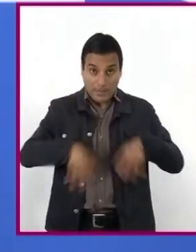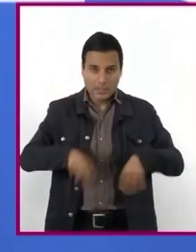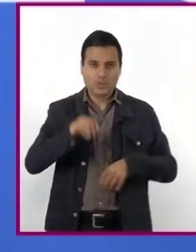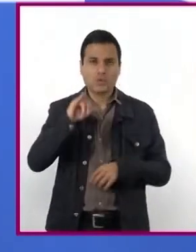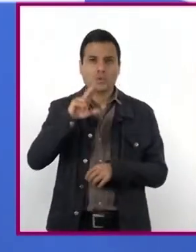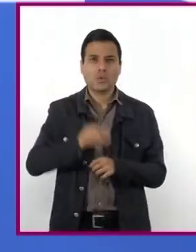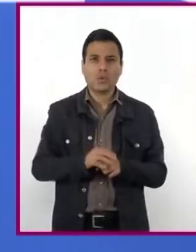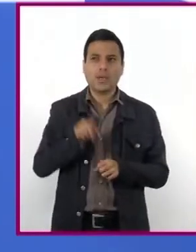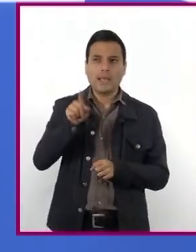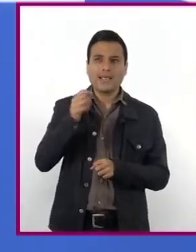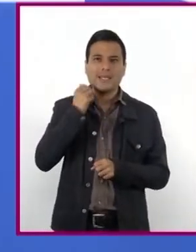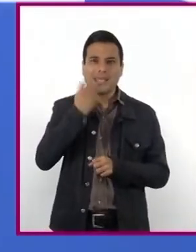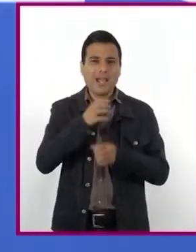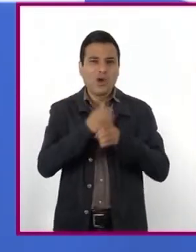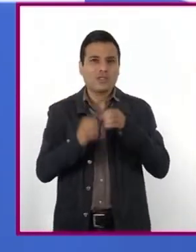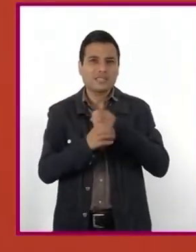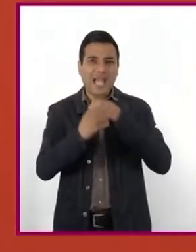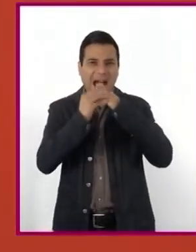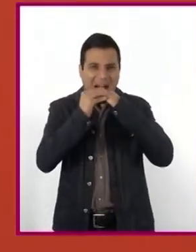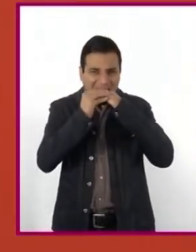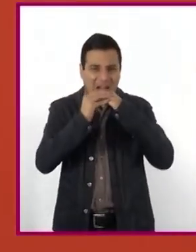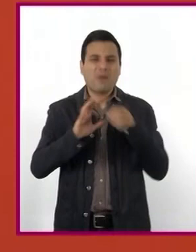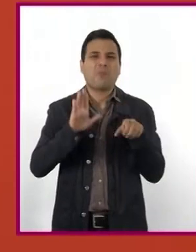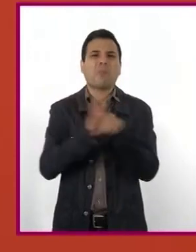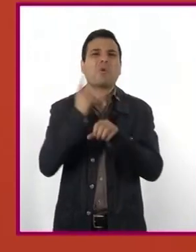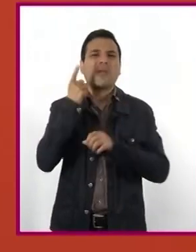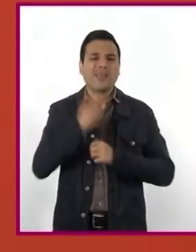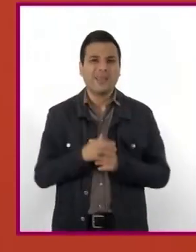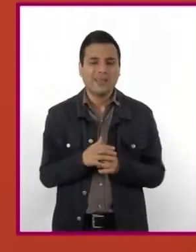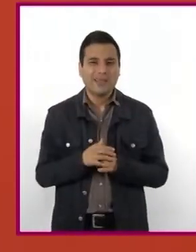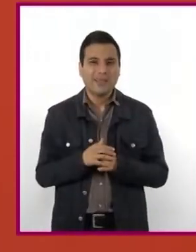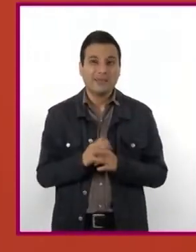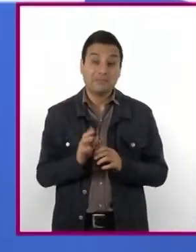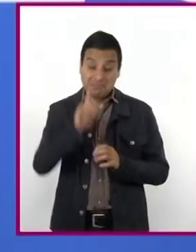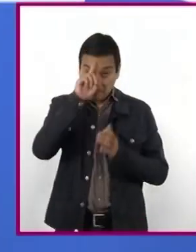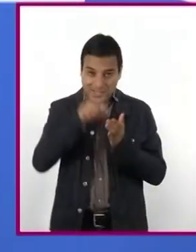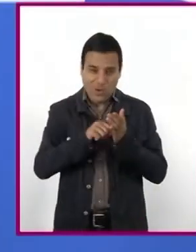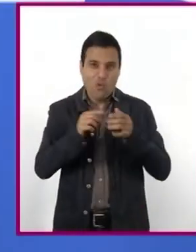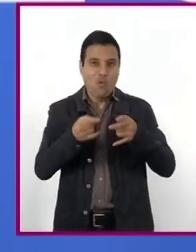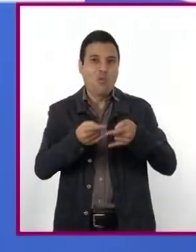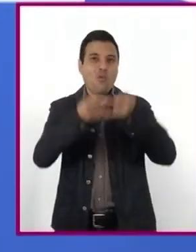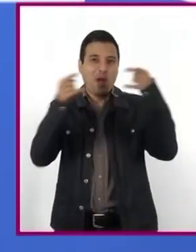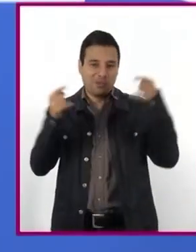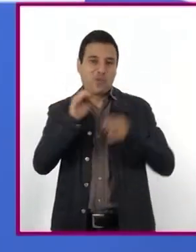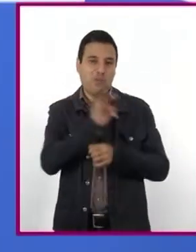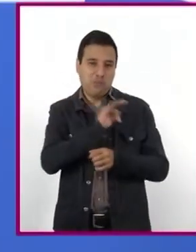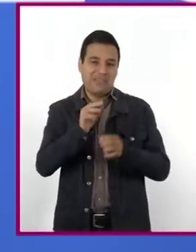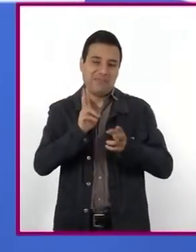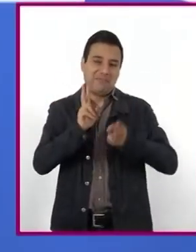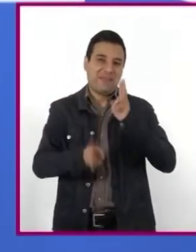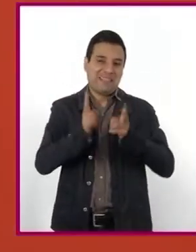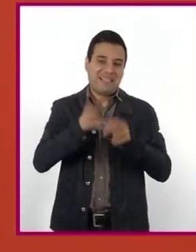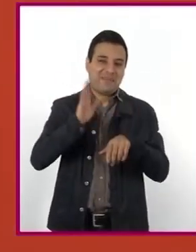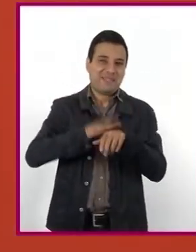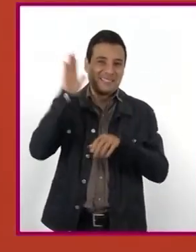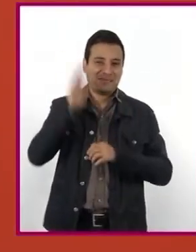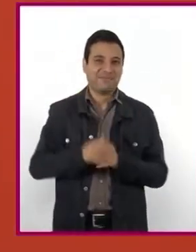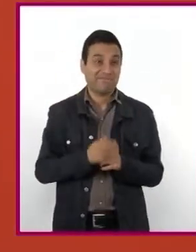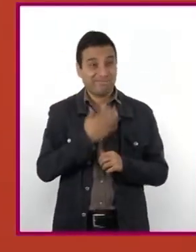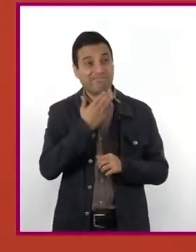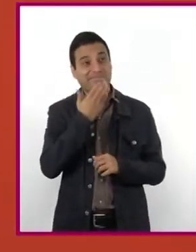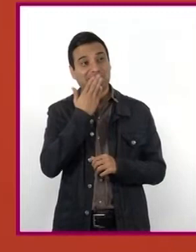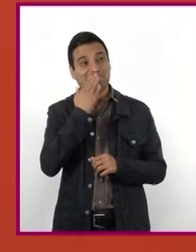cosas? Bueno, en fin. Creo que el cuento da para platicar más.